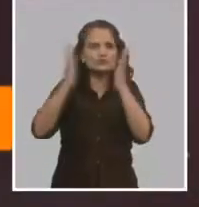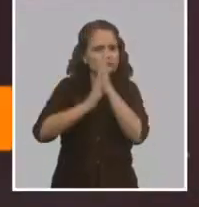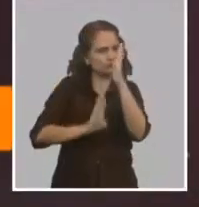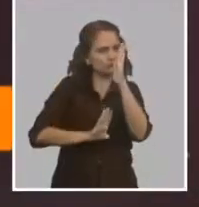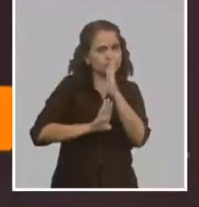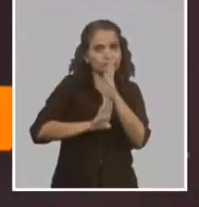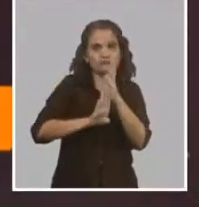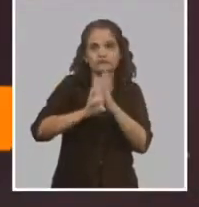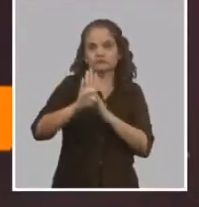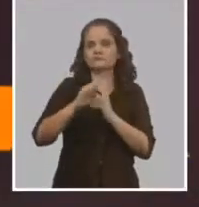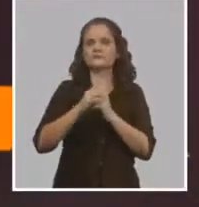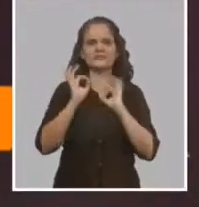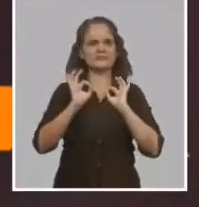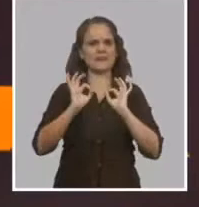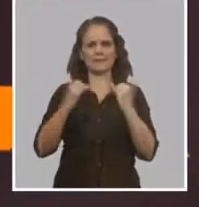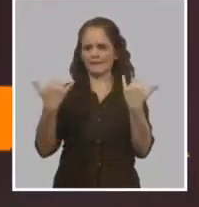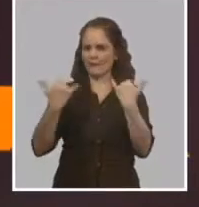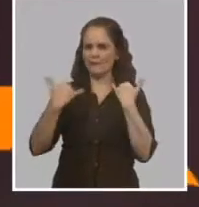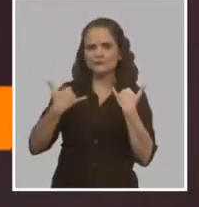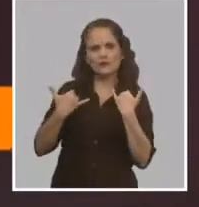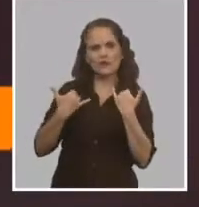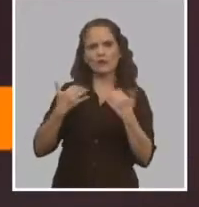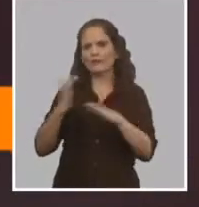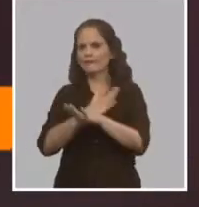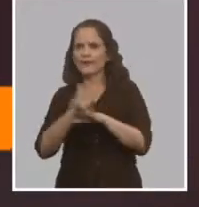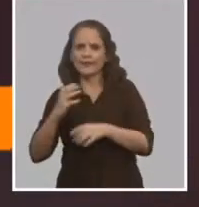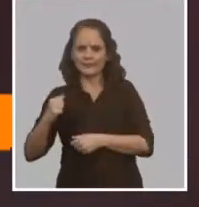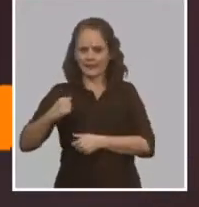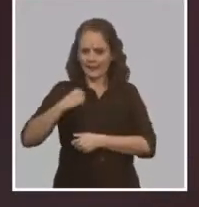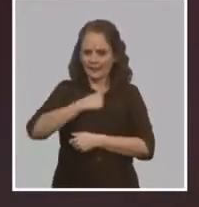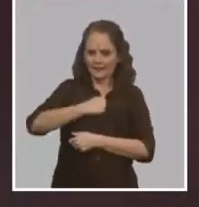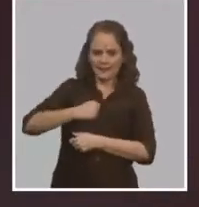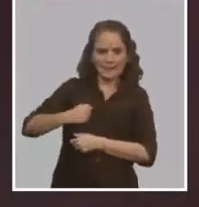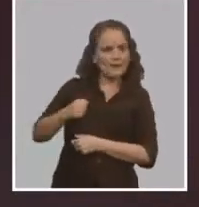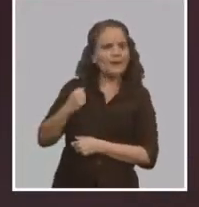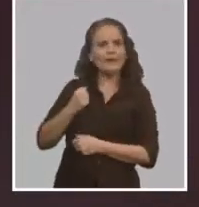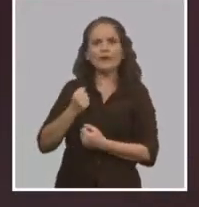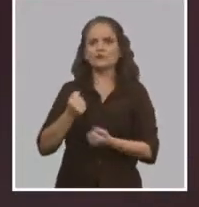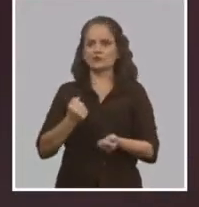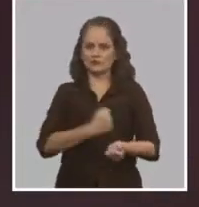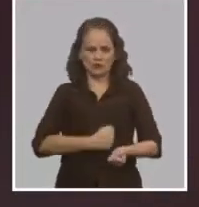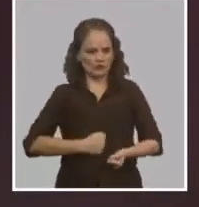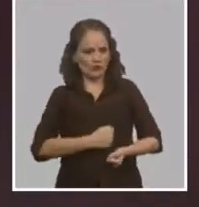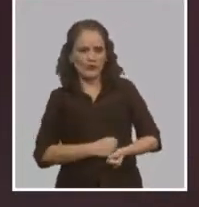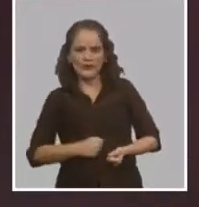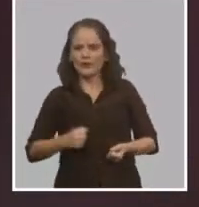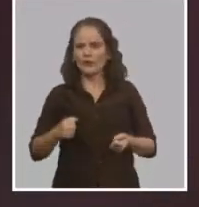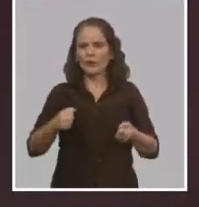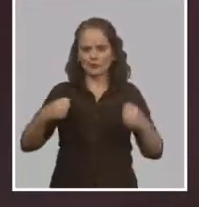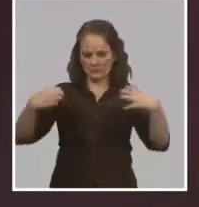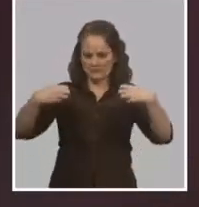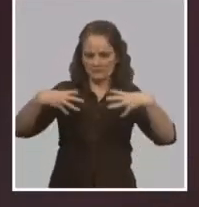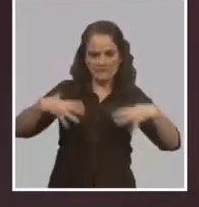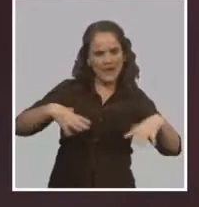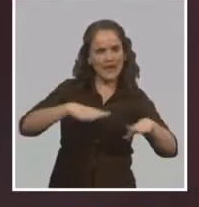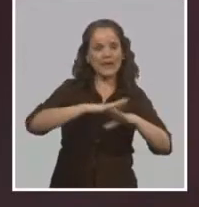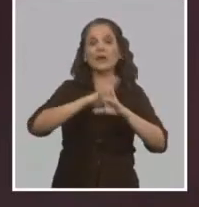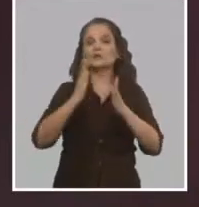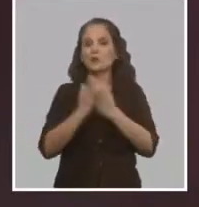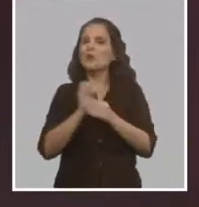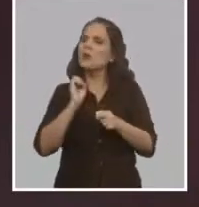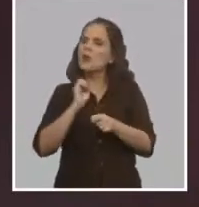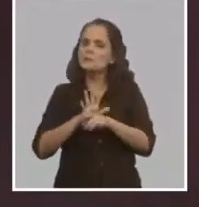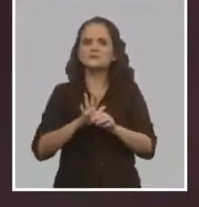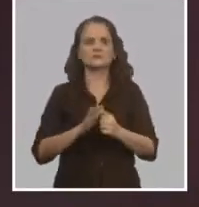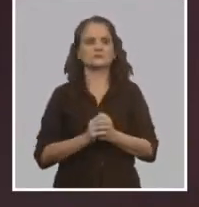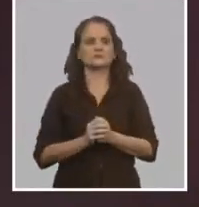de equipo, de ultrasonido, la laricoscopía por video. Entonces, bueno, por ahí comenzamos.